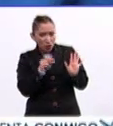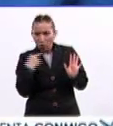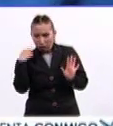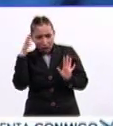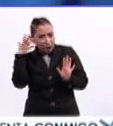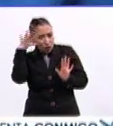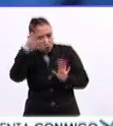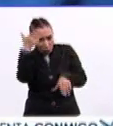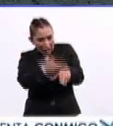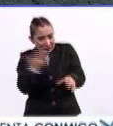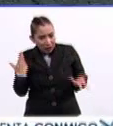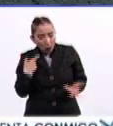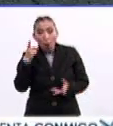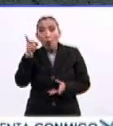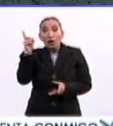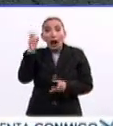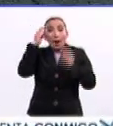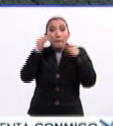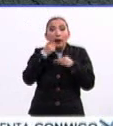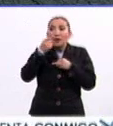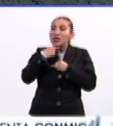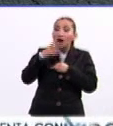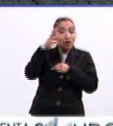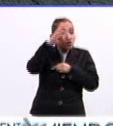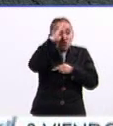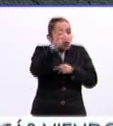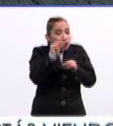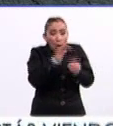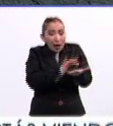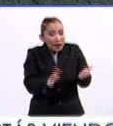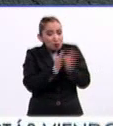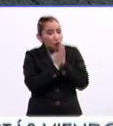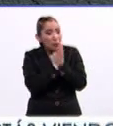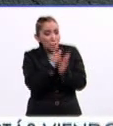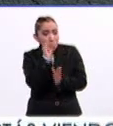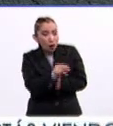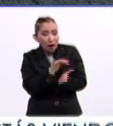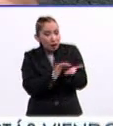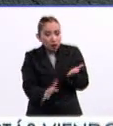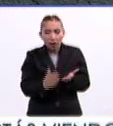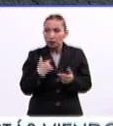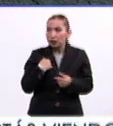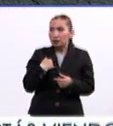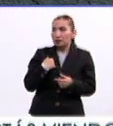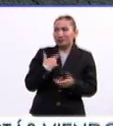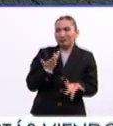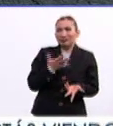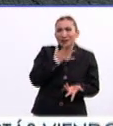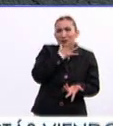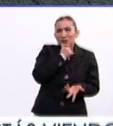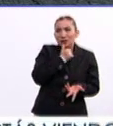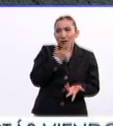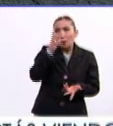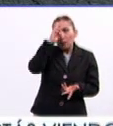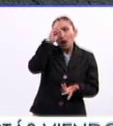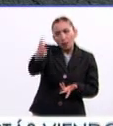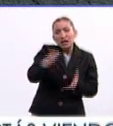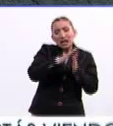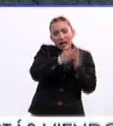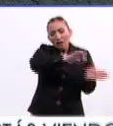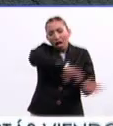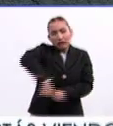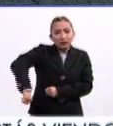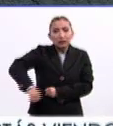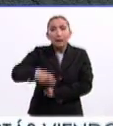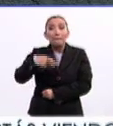llegó a prohibir que leyera, ¿no? O sea, yo, por supuesto, no pude dejar, a lo mejor me prohibieron los libros, pero